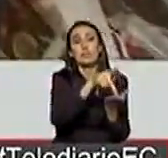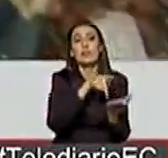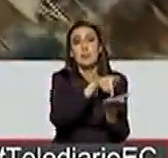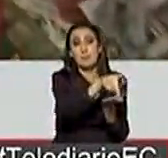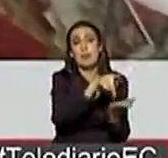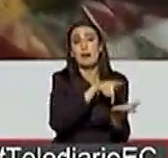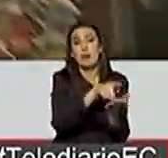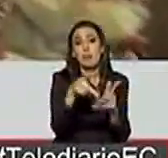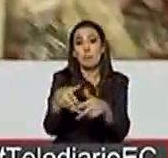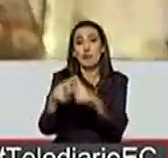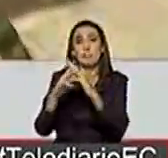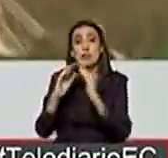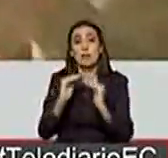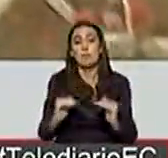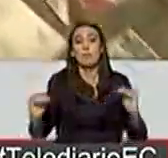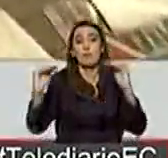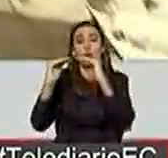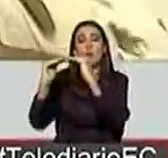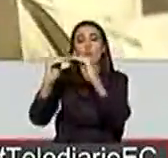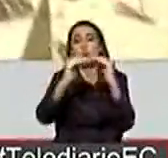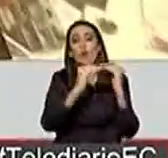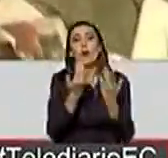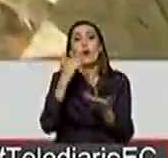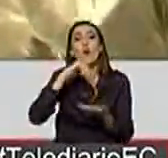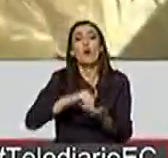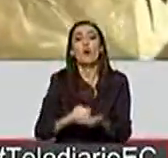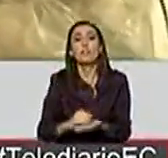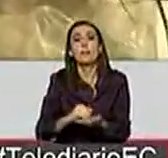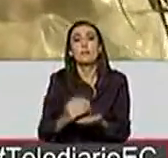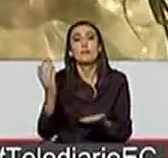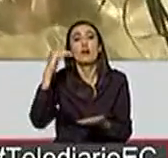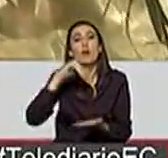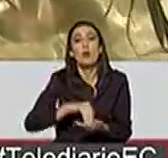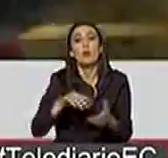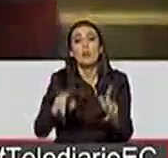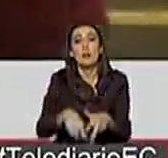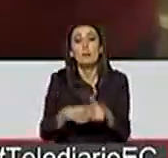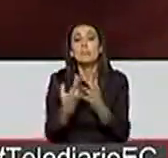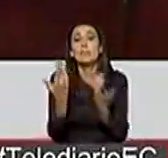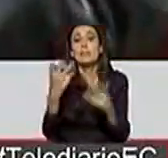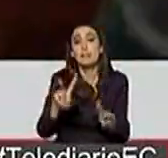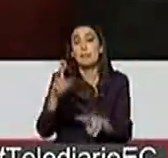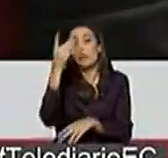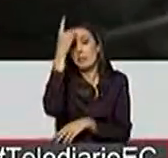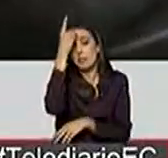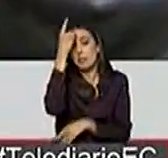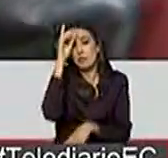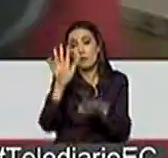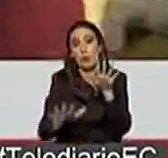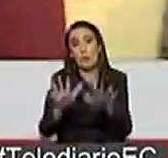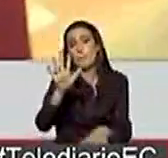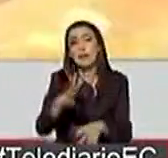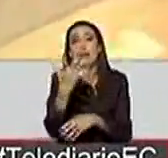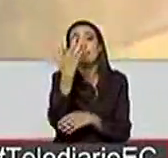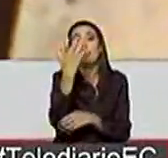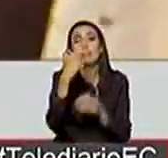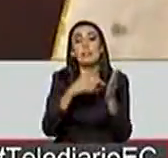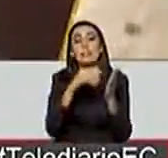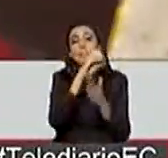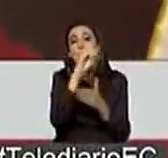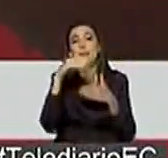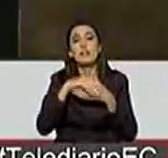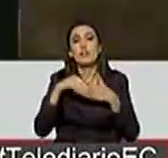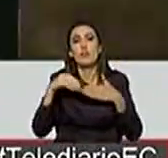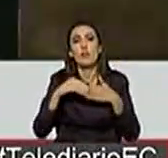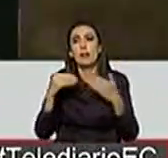este emprendimiento ahora le toca comenzar de cero y con una deuda pendiente calcula en más de 15 mil dólares los